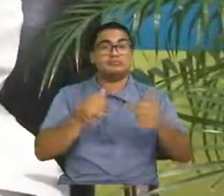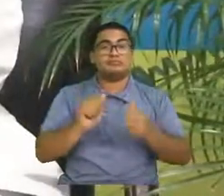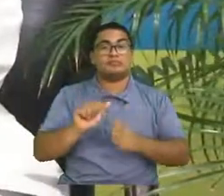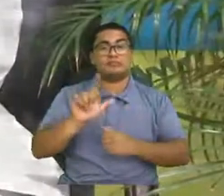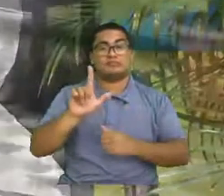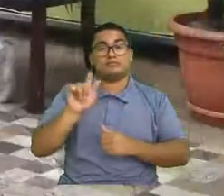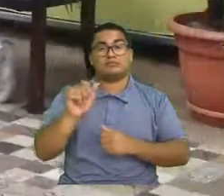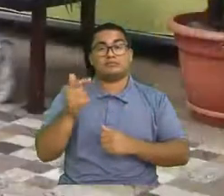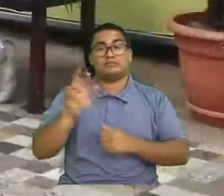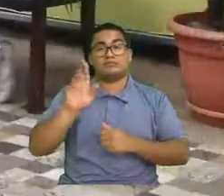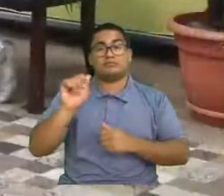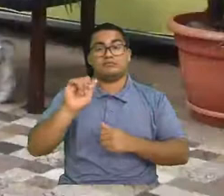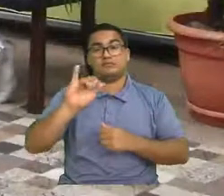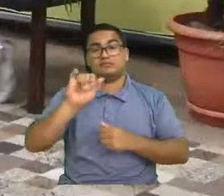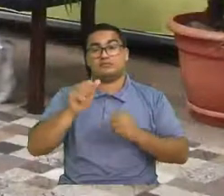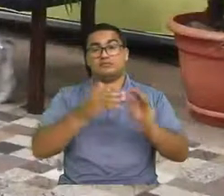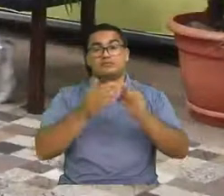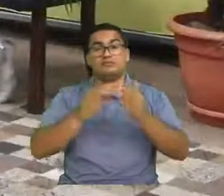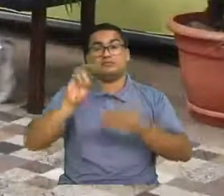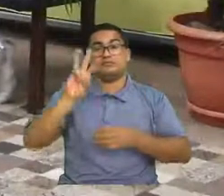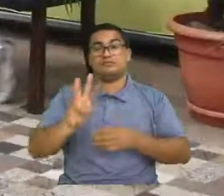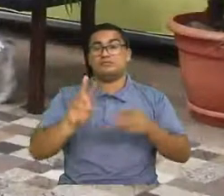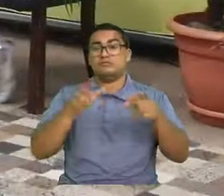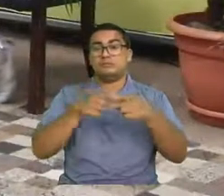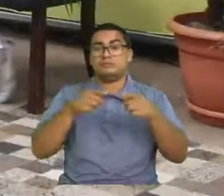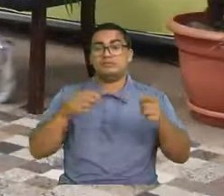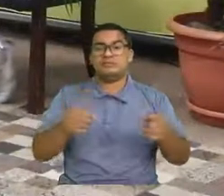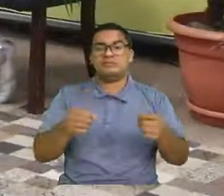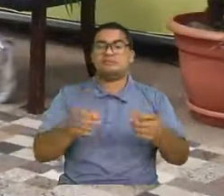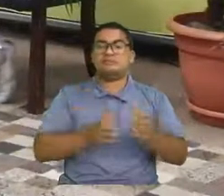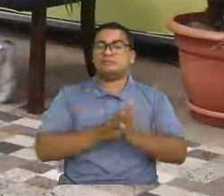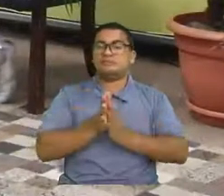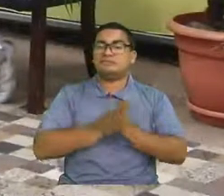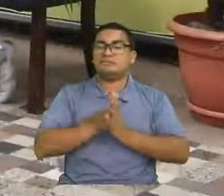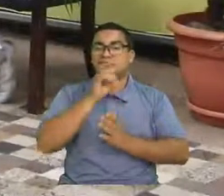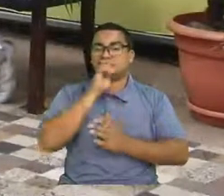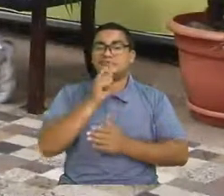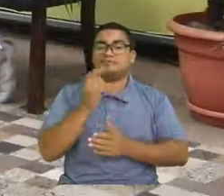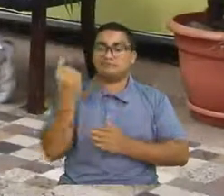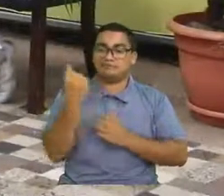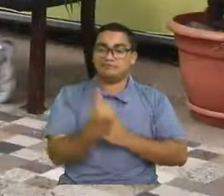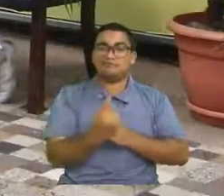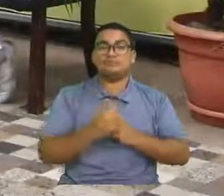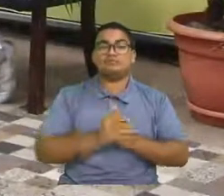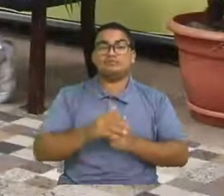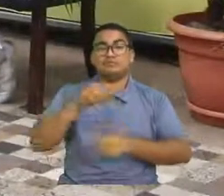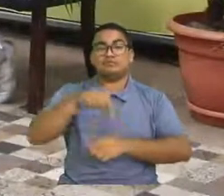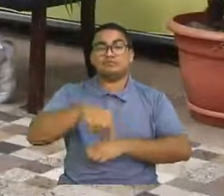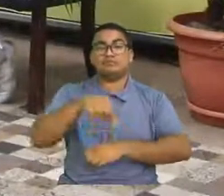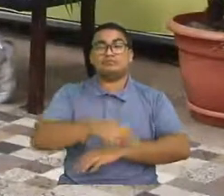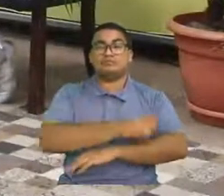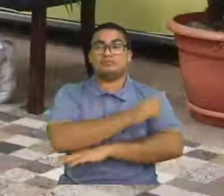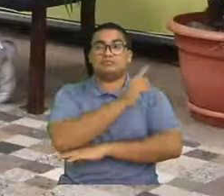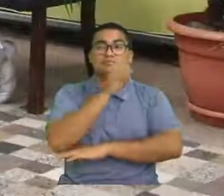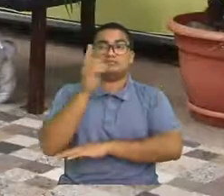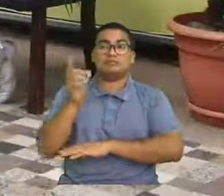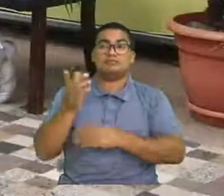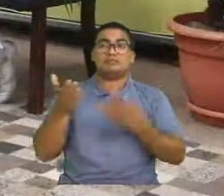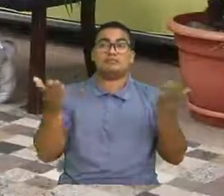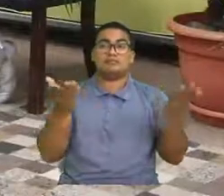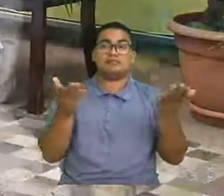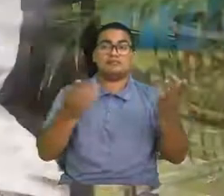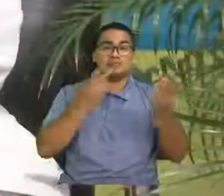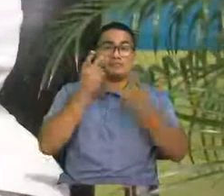licenciada. Mucho gusto estar aquí con ustedes. Buenas tardes. El día de hoy, pues, me invita, tiene en especial